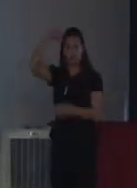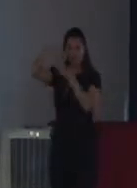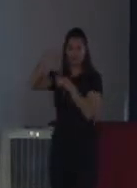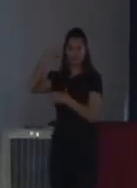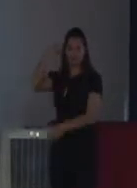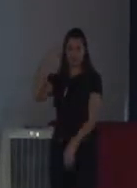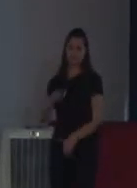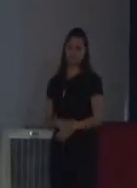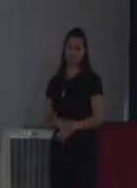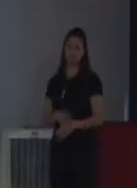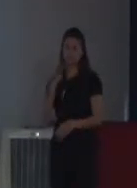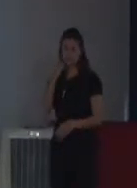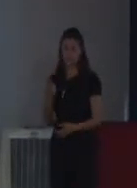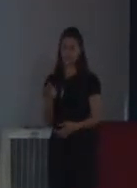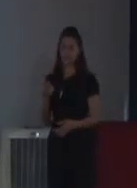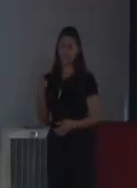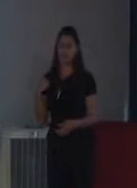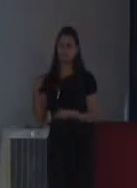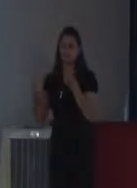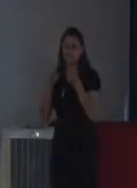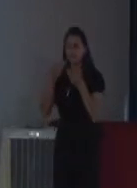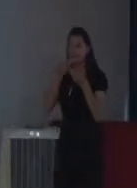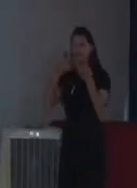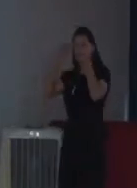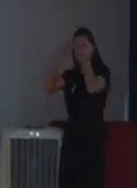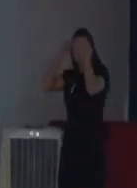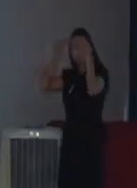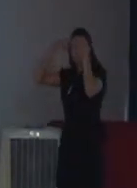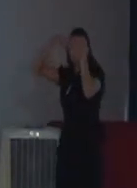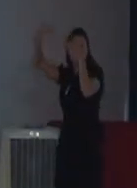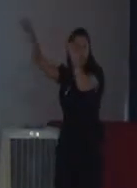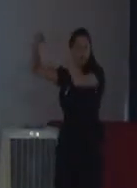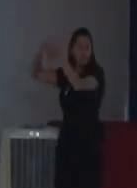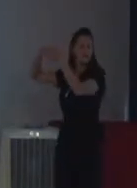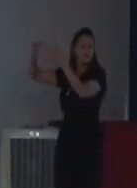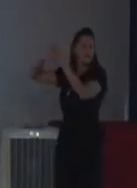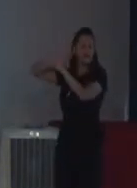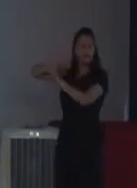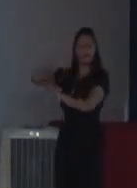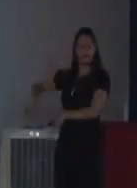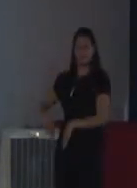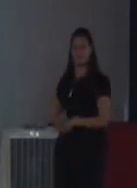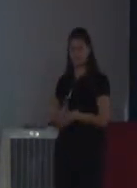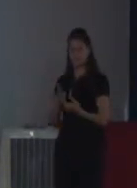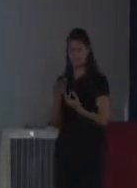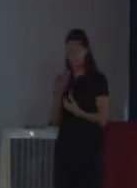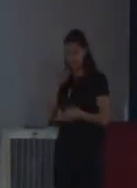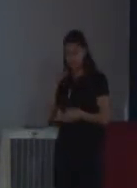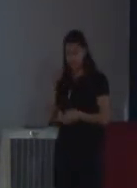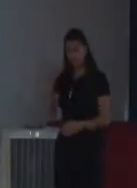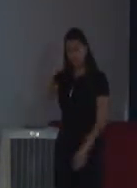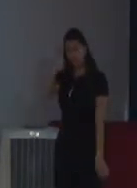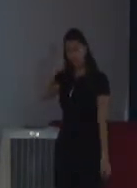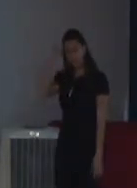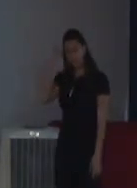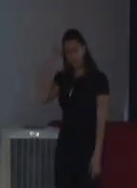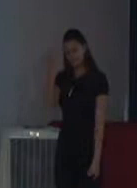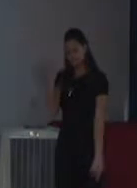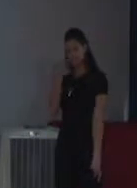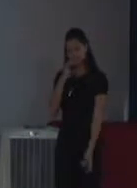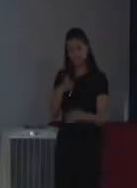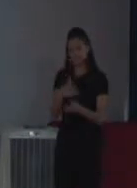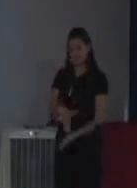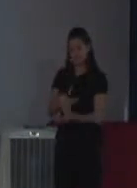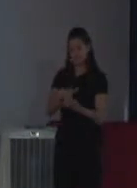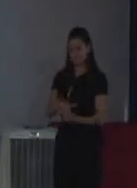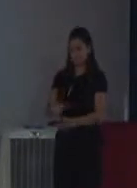nosotros mismos en las cabezas. Si nosotros no le hacemos ventanas a esos muros que tenemos en la cabeza, difícilmente vamos, digamos, a